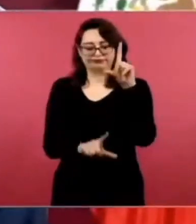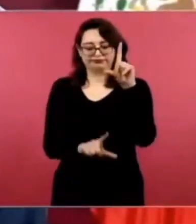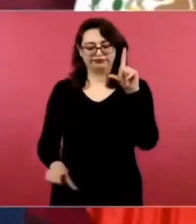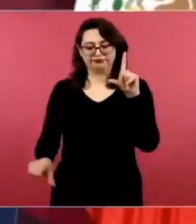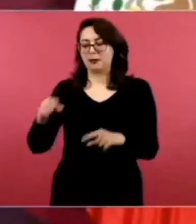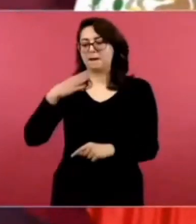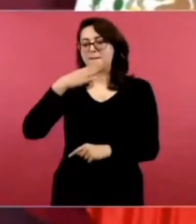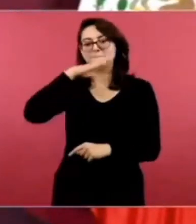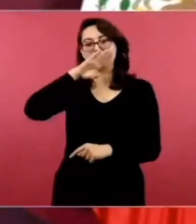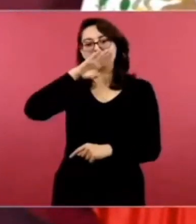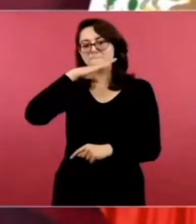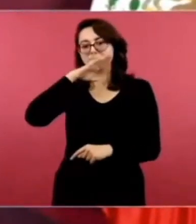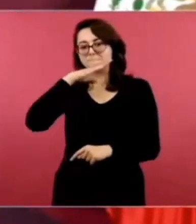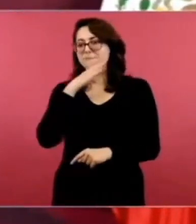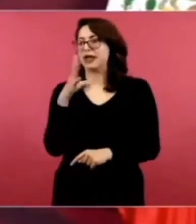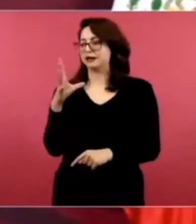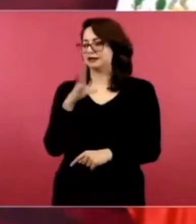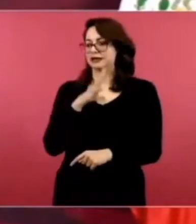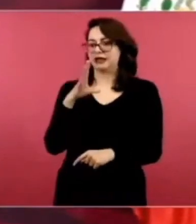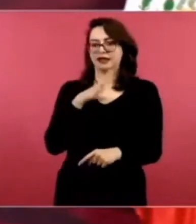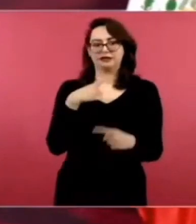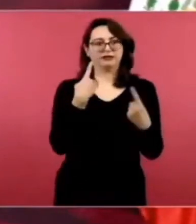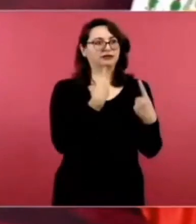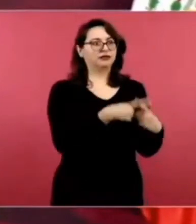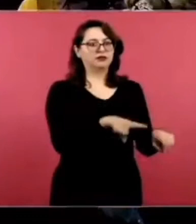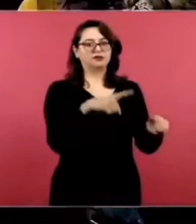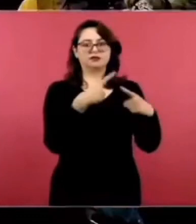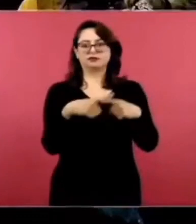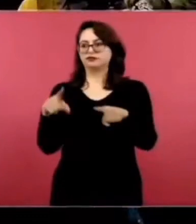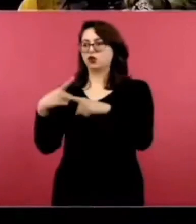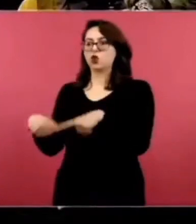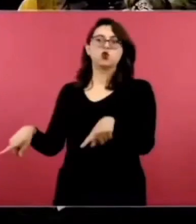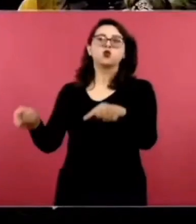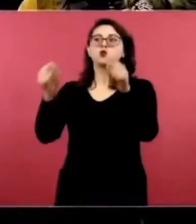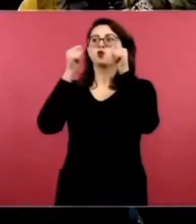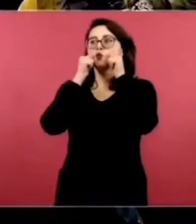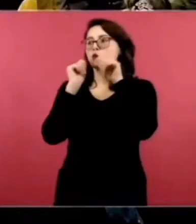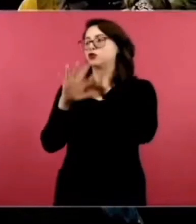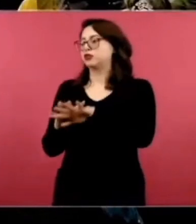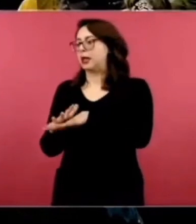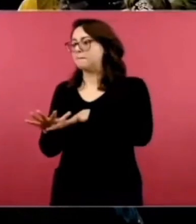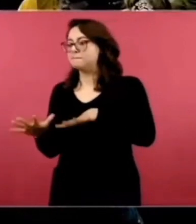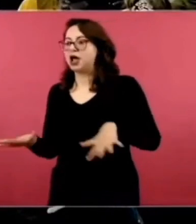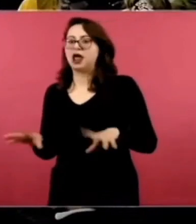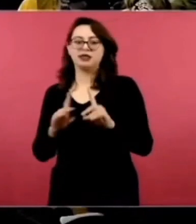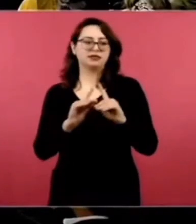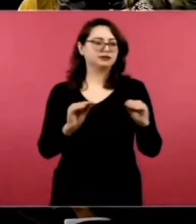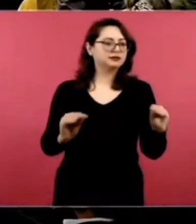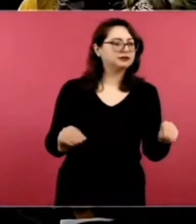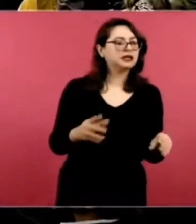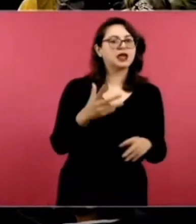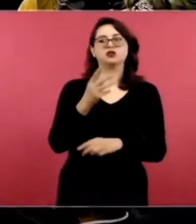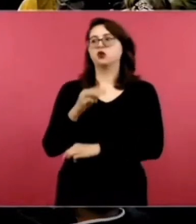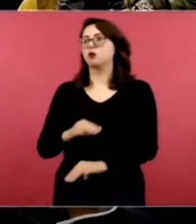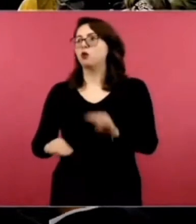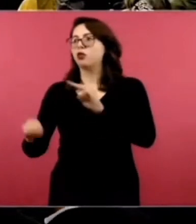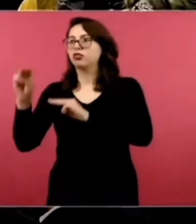y en todos los climas, la costa, en los valles, en la sierra.